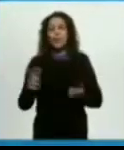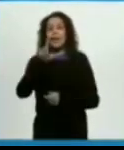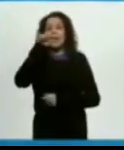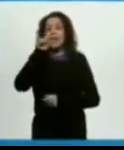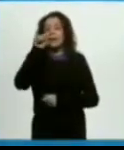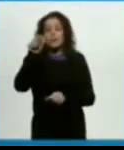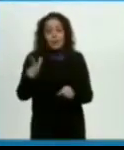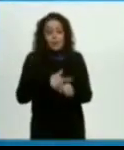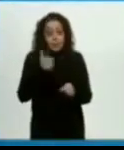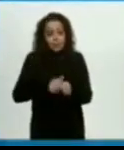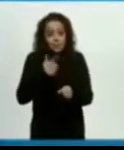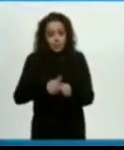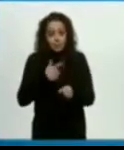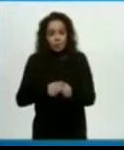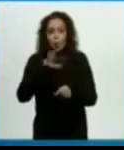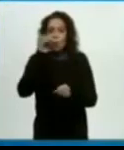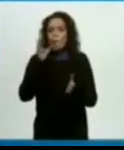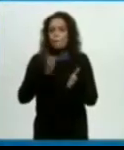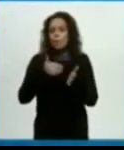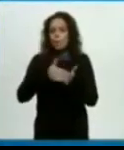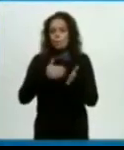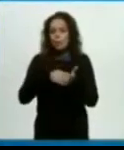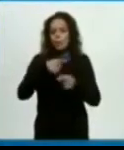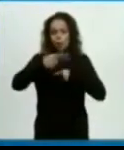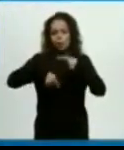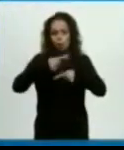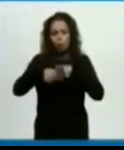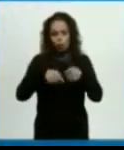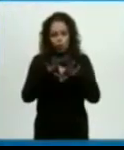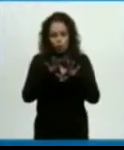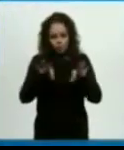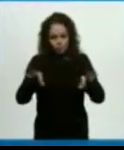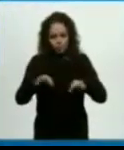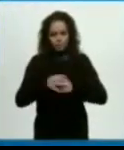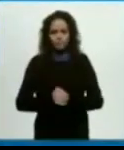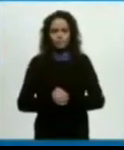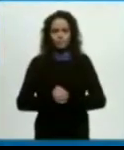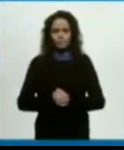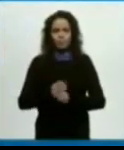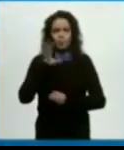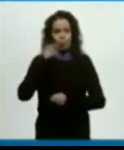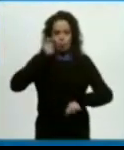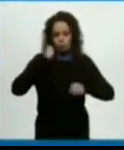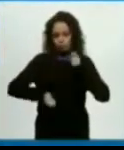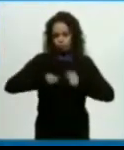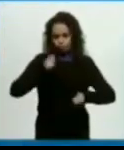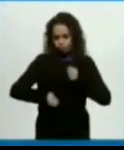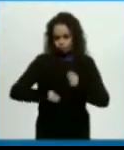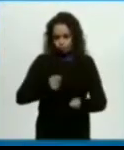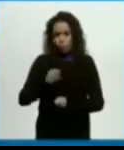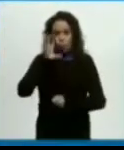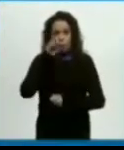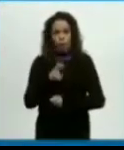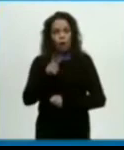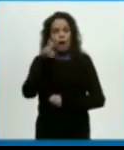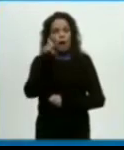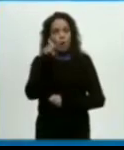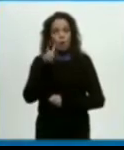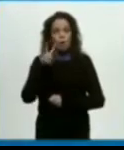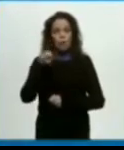de refresco, un rollo de papel higiénico, una tambora o un vaso de